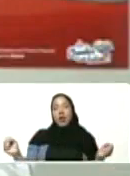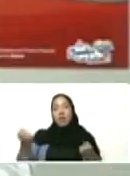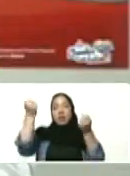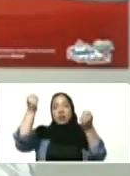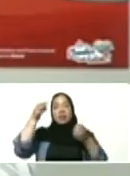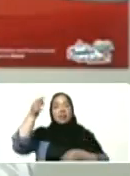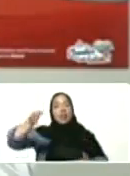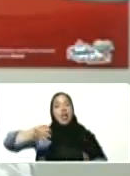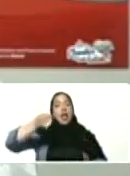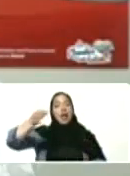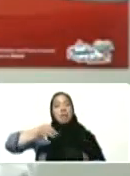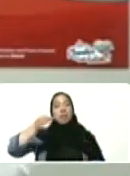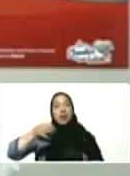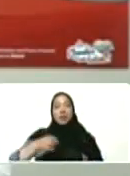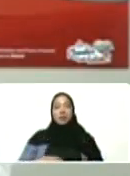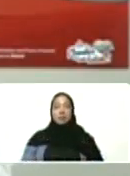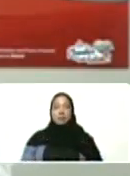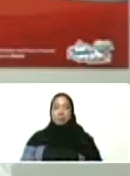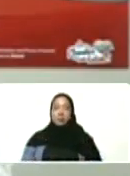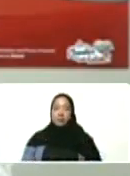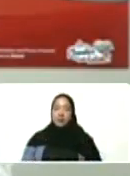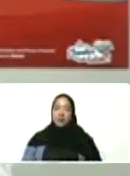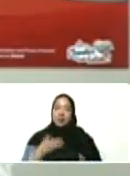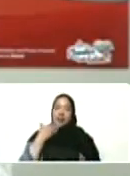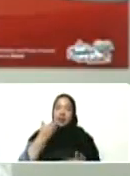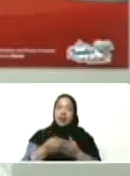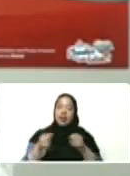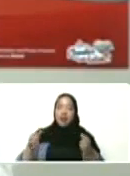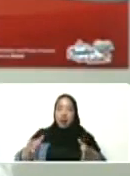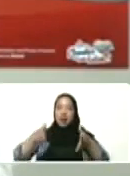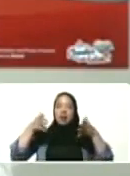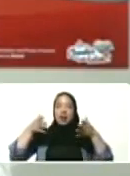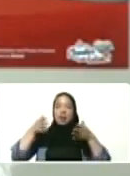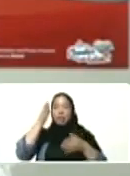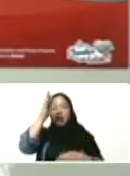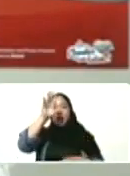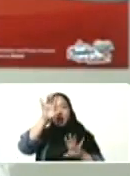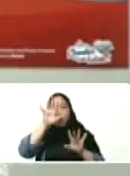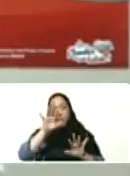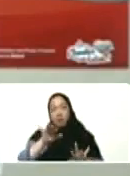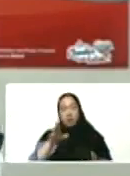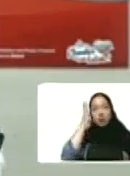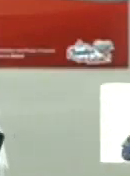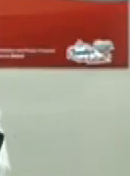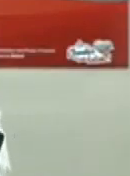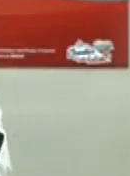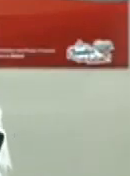victoria siempre. Venceremos. Que Dios los bendiga, pues. Muchas gracias.